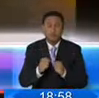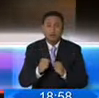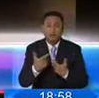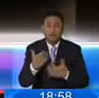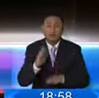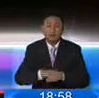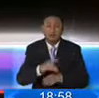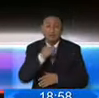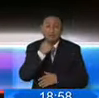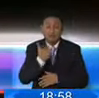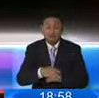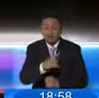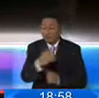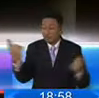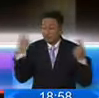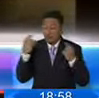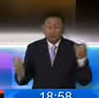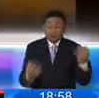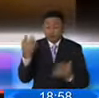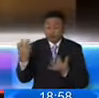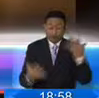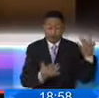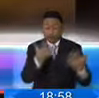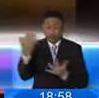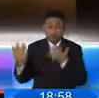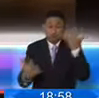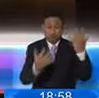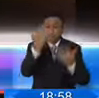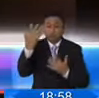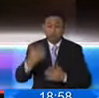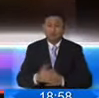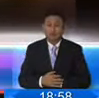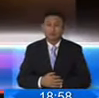ser envueltos por las llamas.